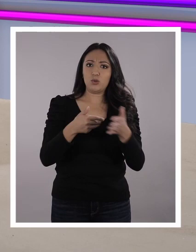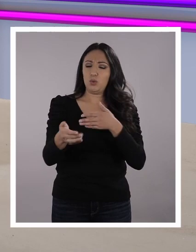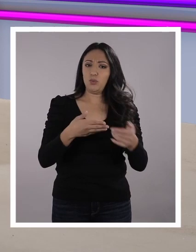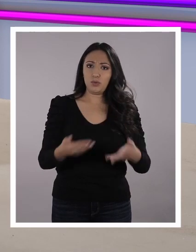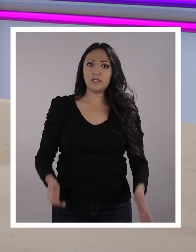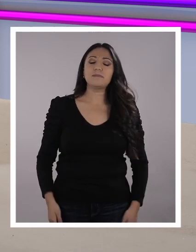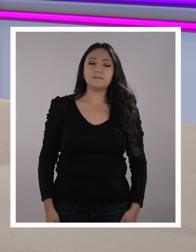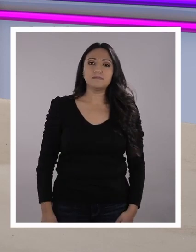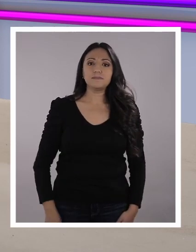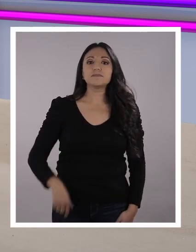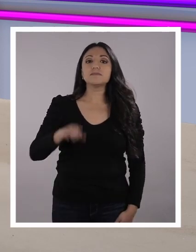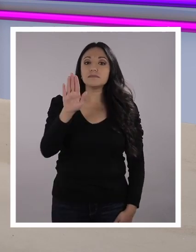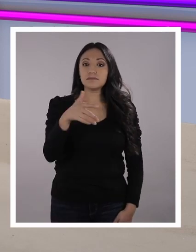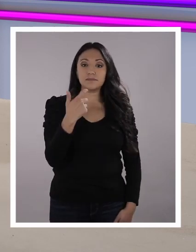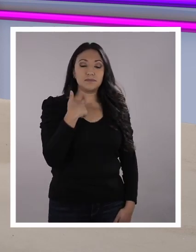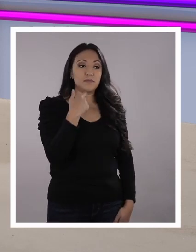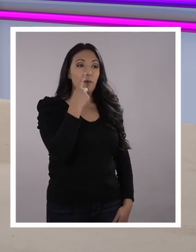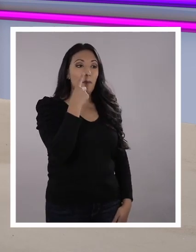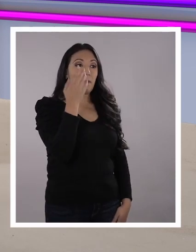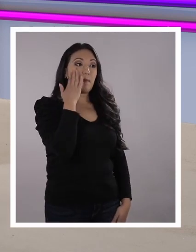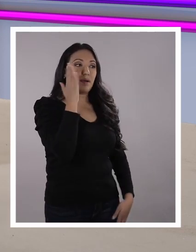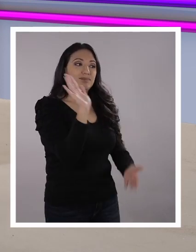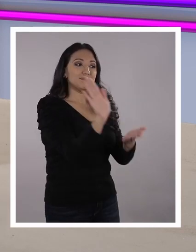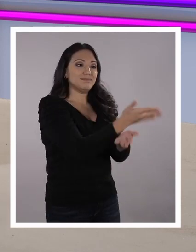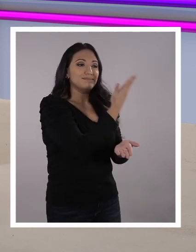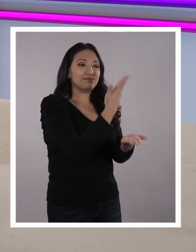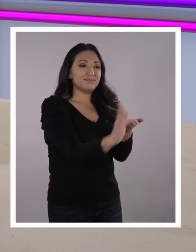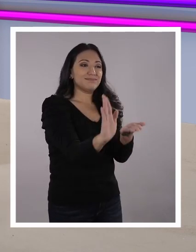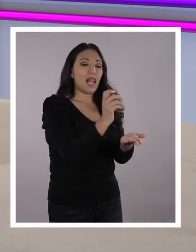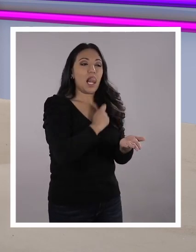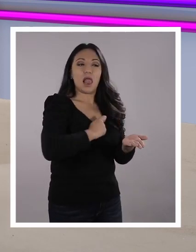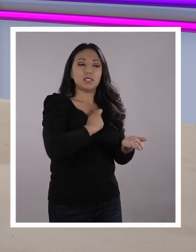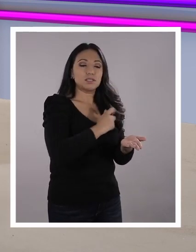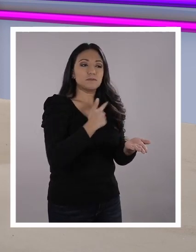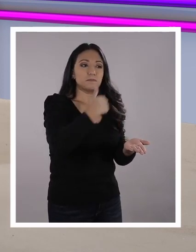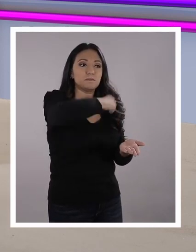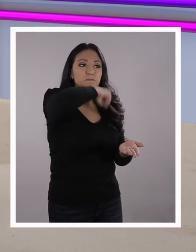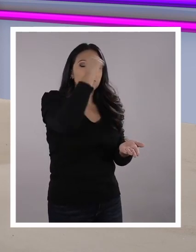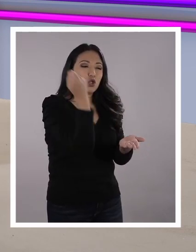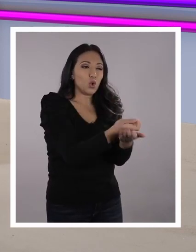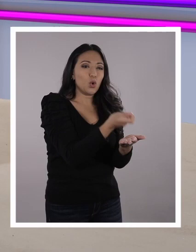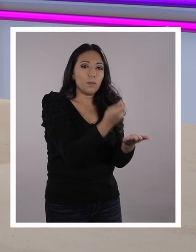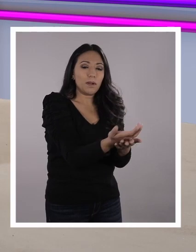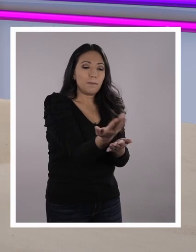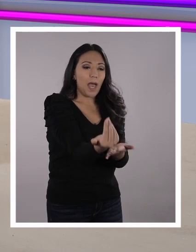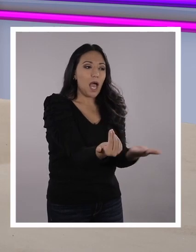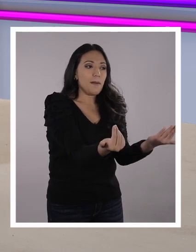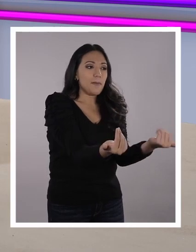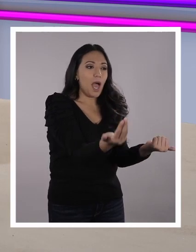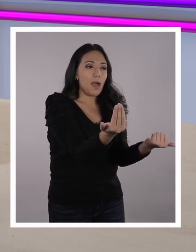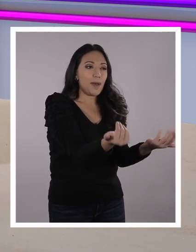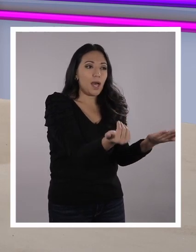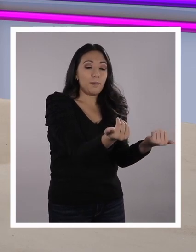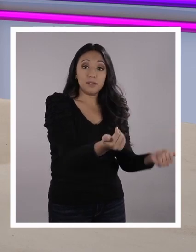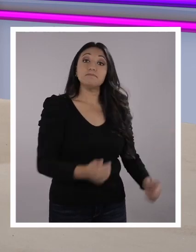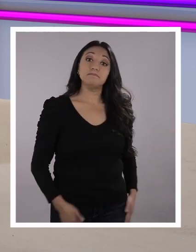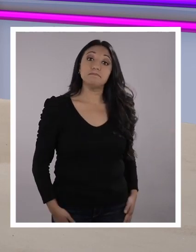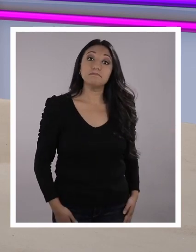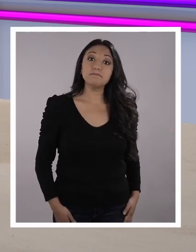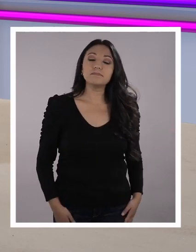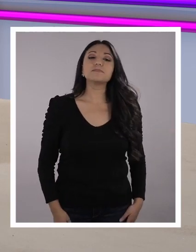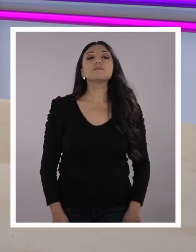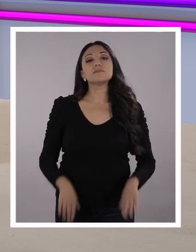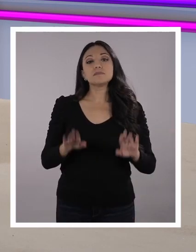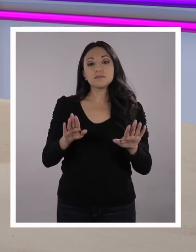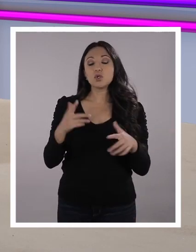nada. En mi juego, a mi mamá y mi papá, sorry, no, lo siento mucho. Pague, señor, pague. Okay. Así era en el